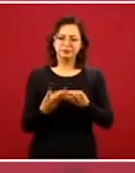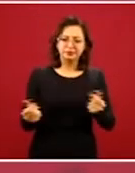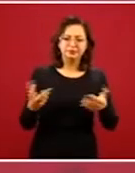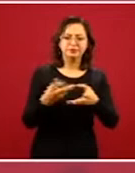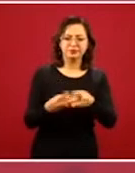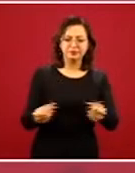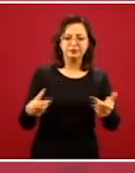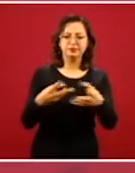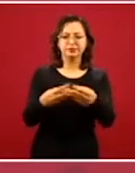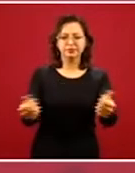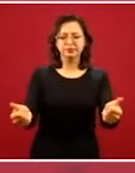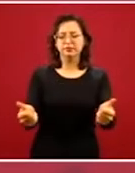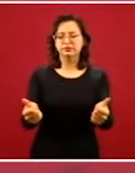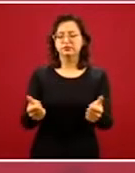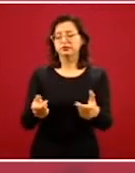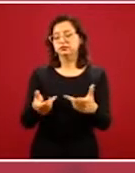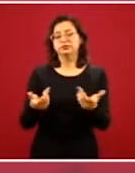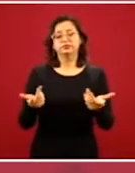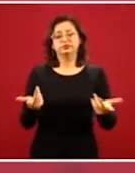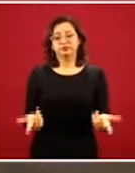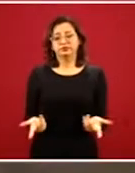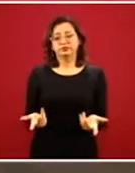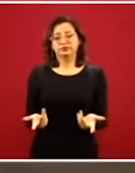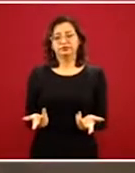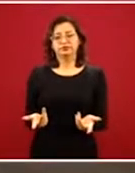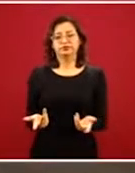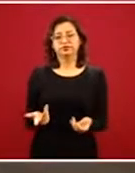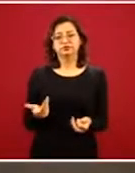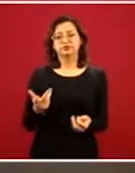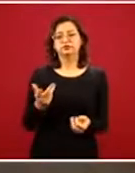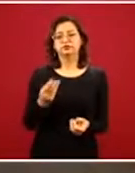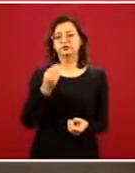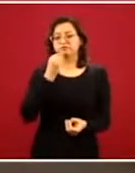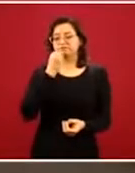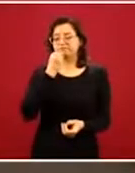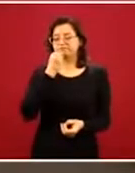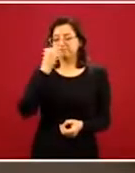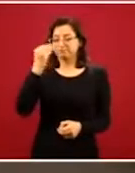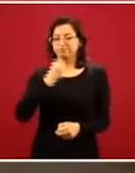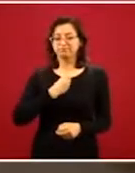Y aunque tengamos que comprar los medicamentos